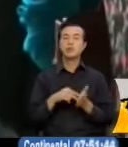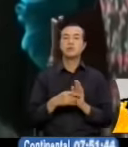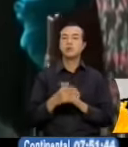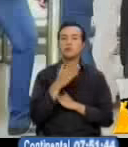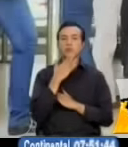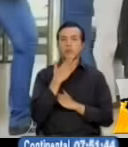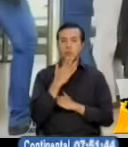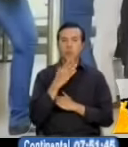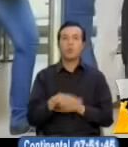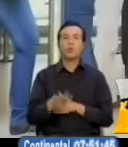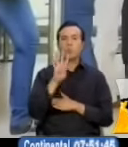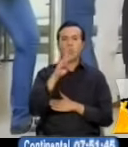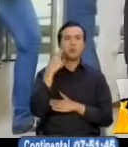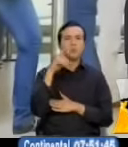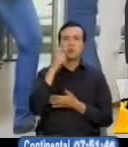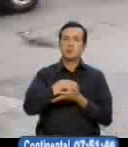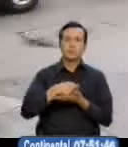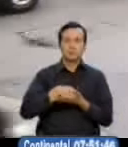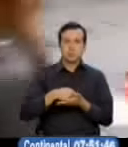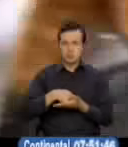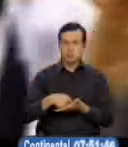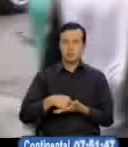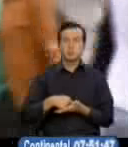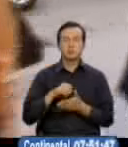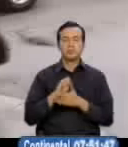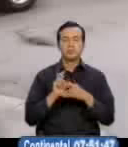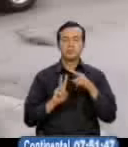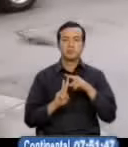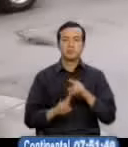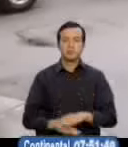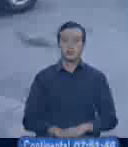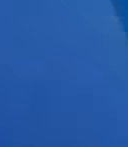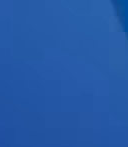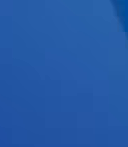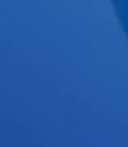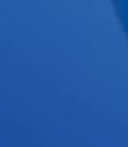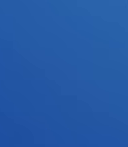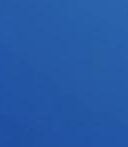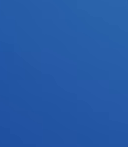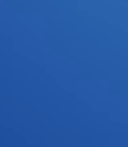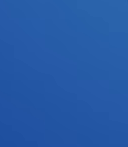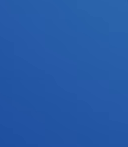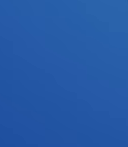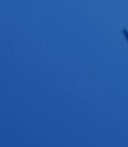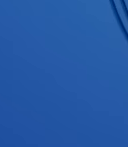significa unas 4 millones de rúbricas. Rodrigo Gálvez, Ecuador TV.